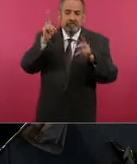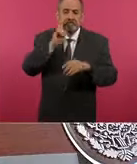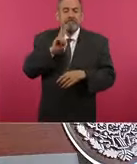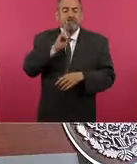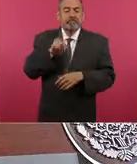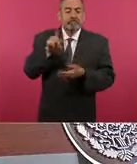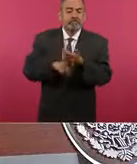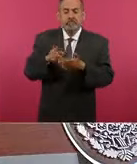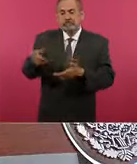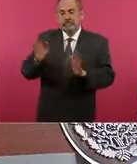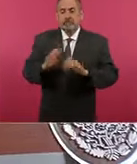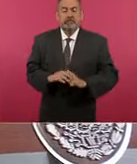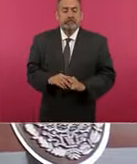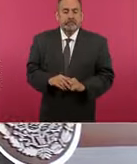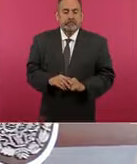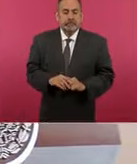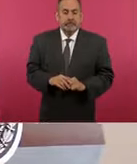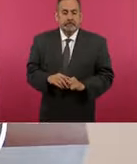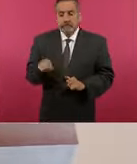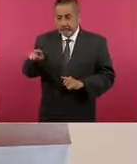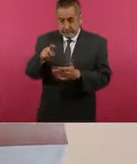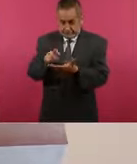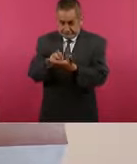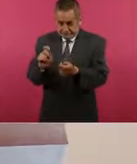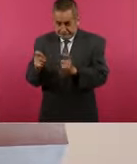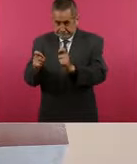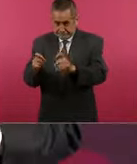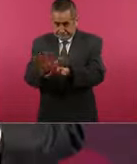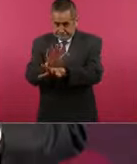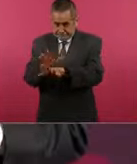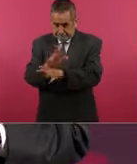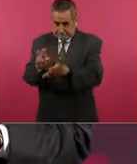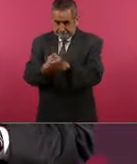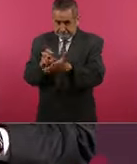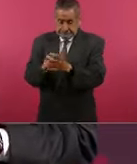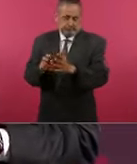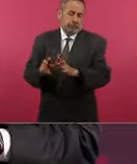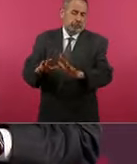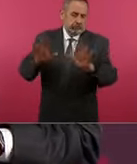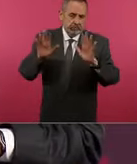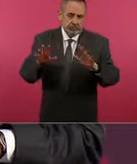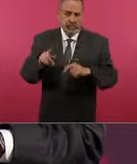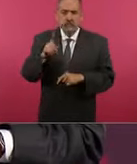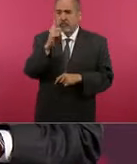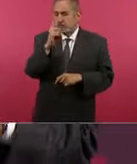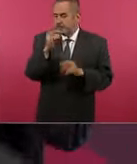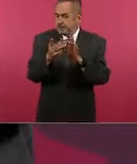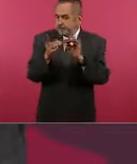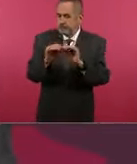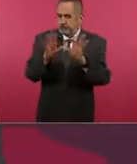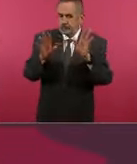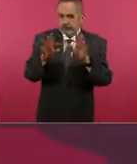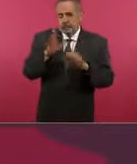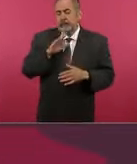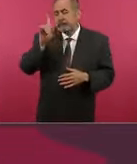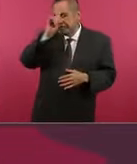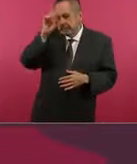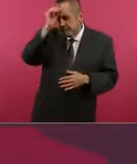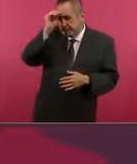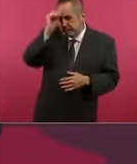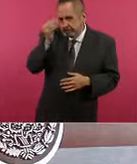más, si van a hacer un ajuste, que dejen, esa es una